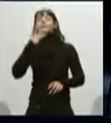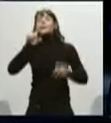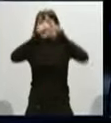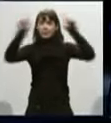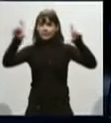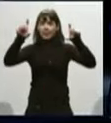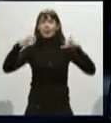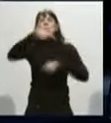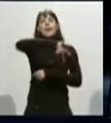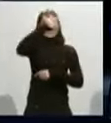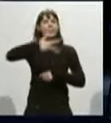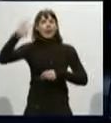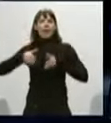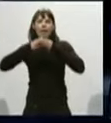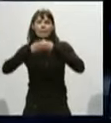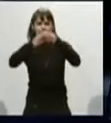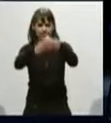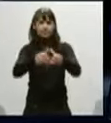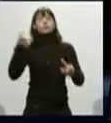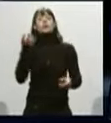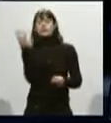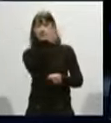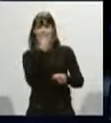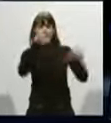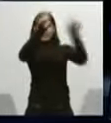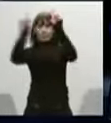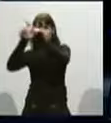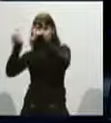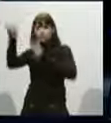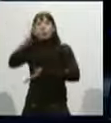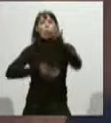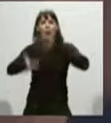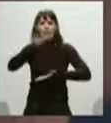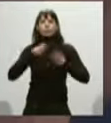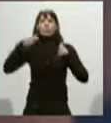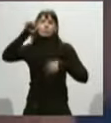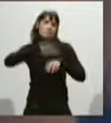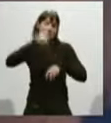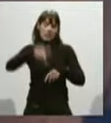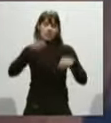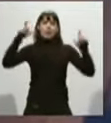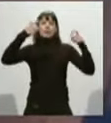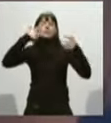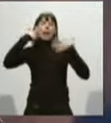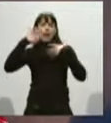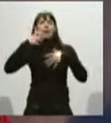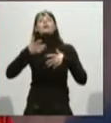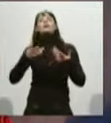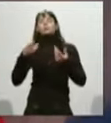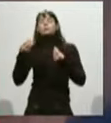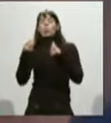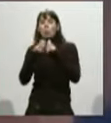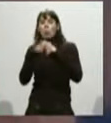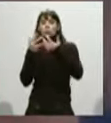Armas. Son las empresas que han hecho posible esta gala junto con ellas ese esfuerzo que se ha hecho desde